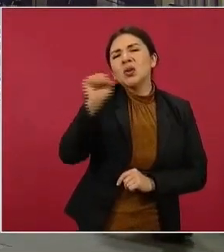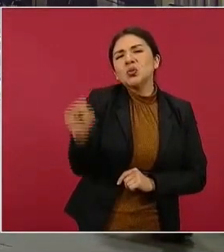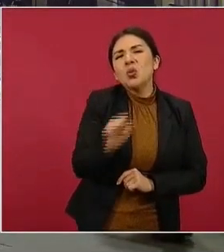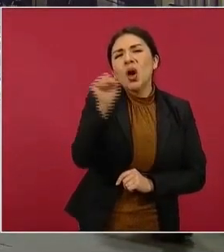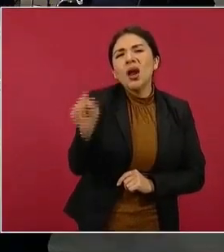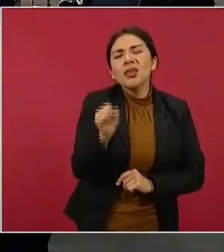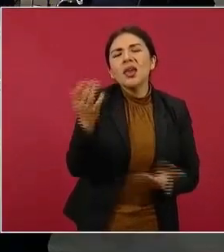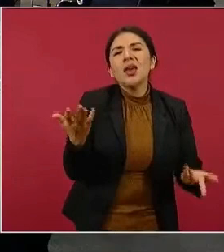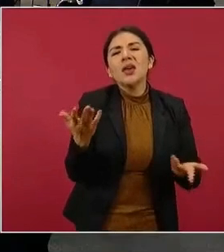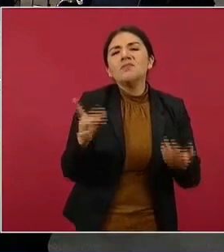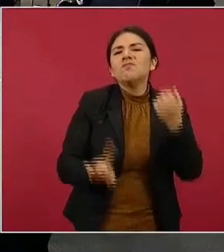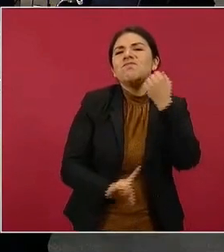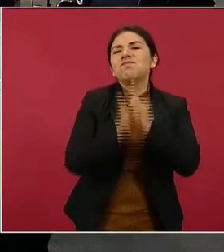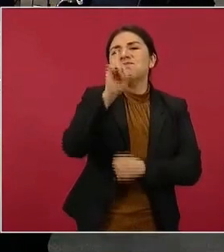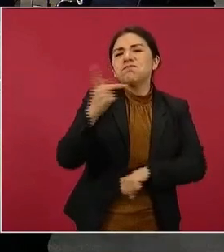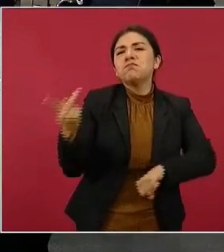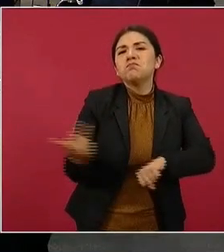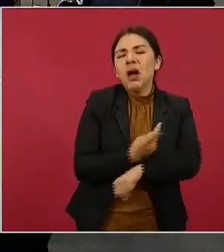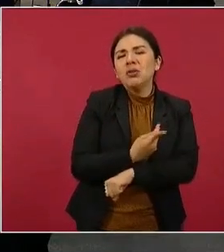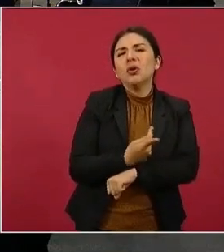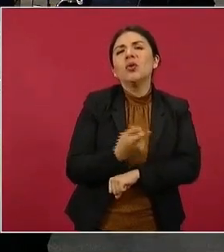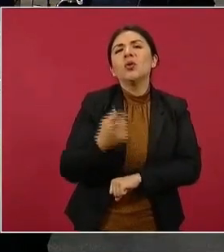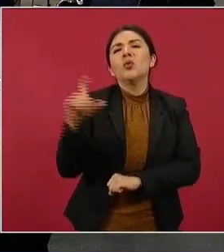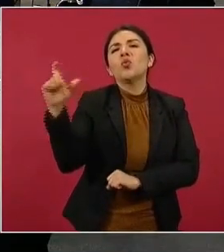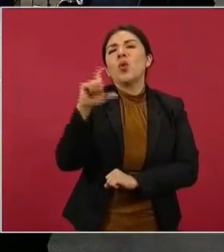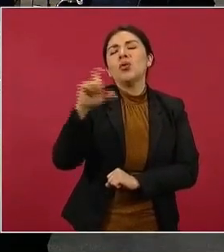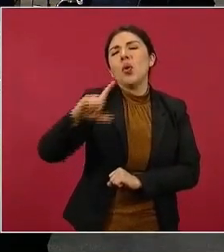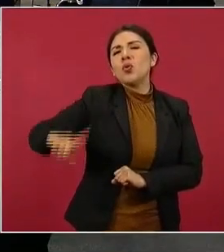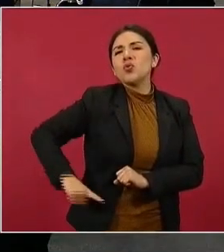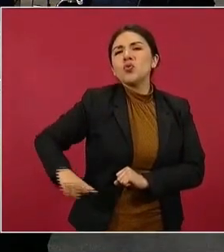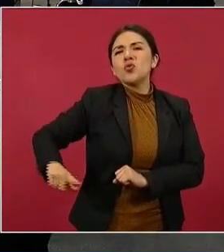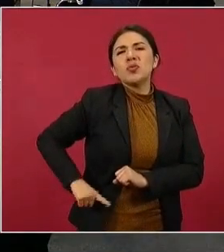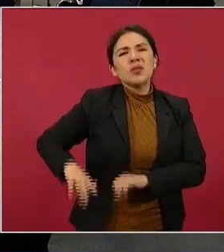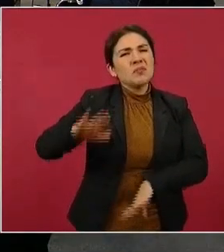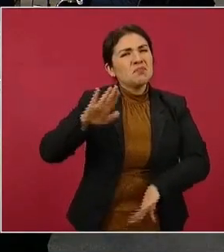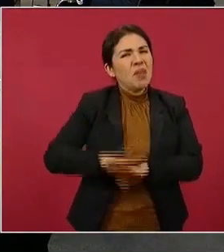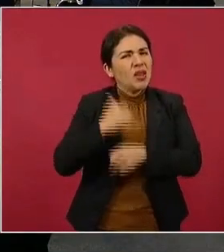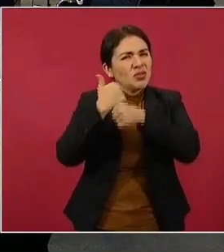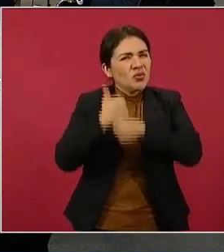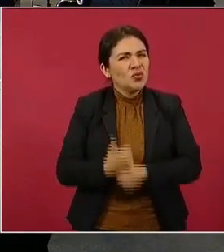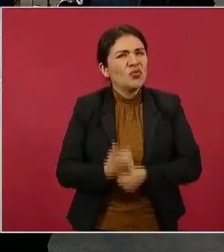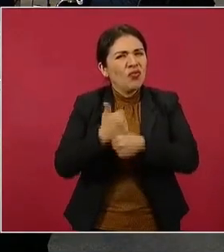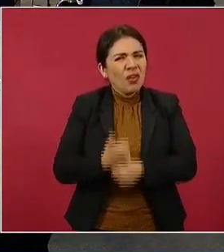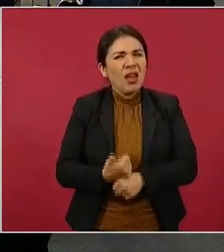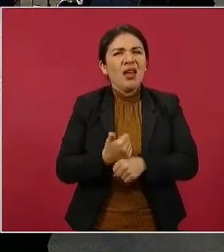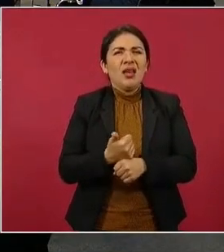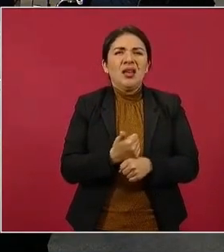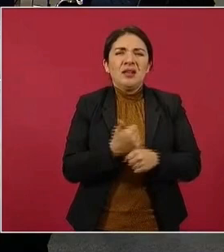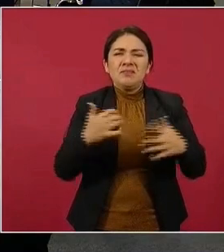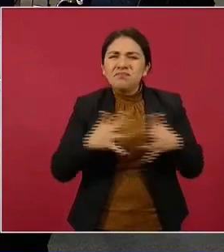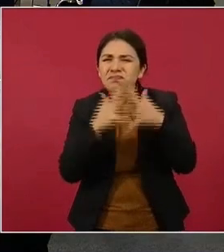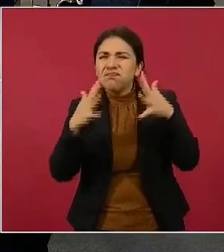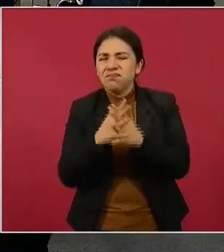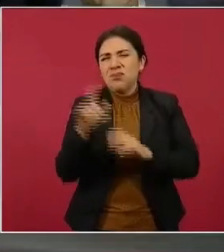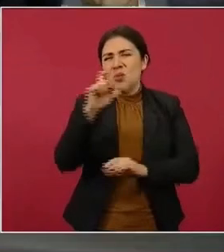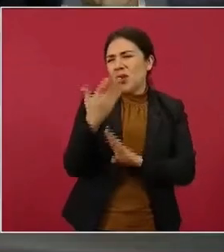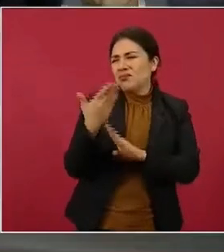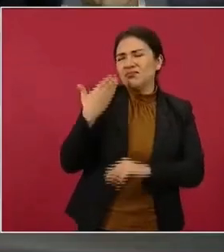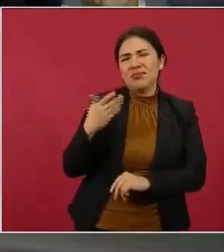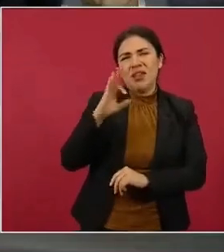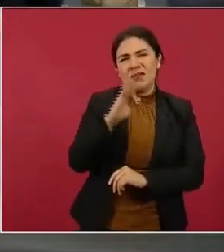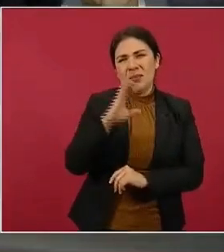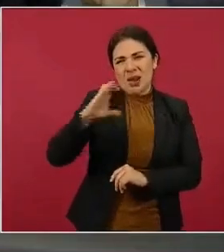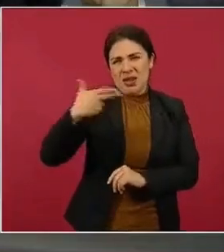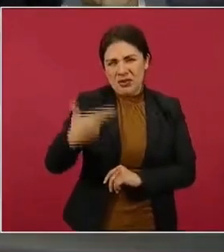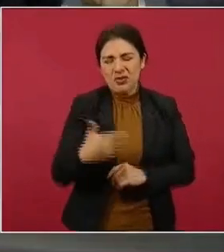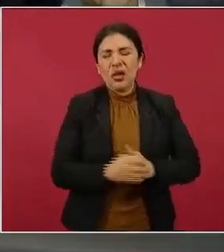fortuna, circunstancia en un gobierno completamente de sangre como fue el de Felipe Calderón. Aquí se ha